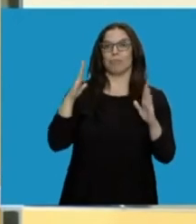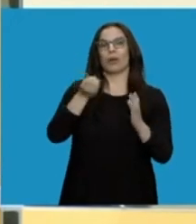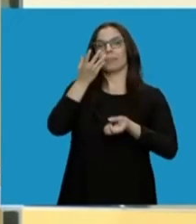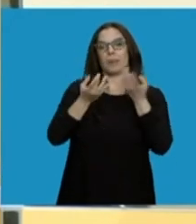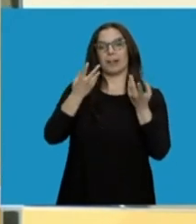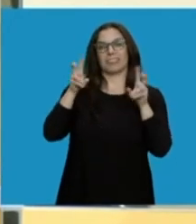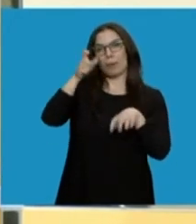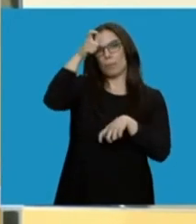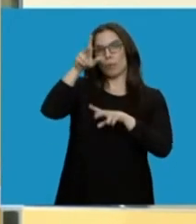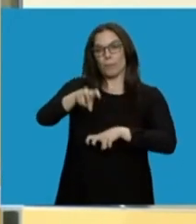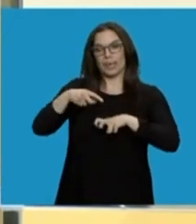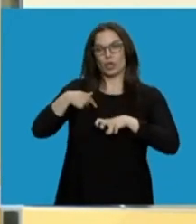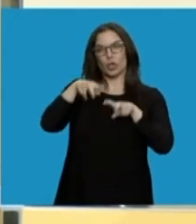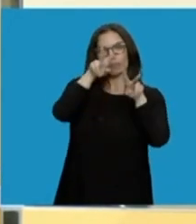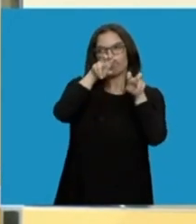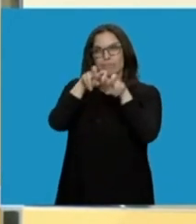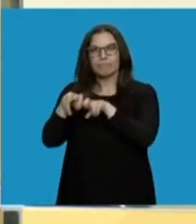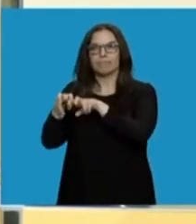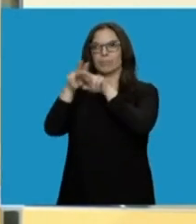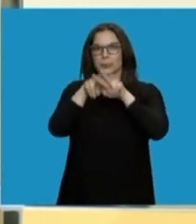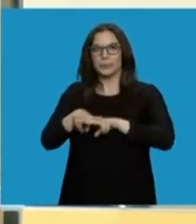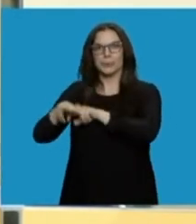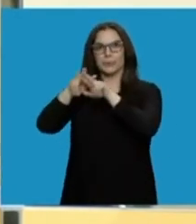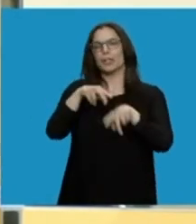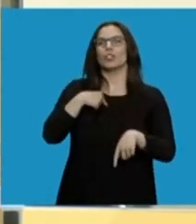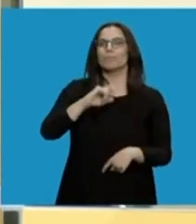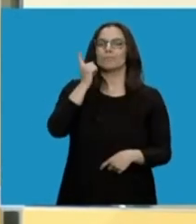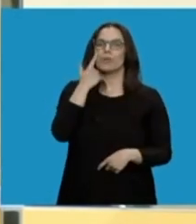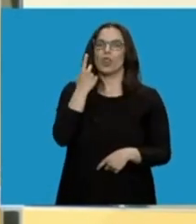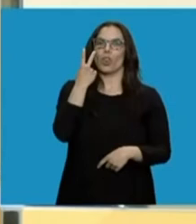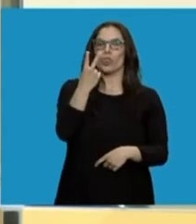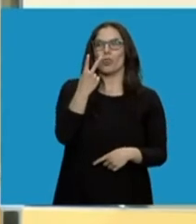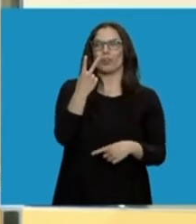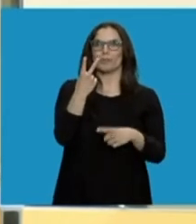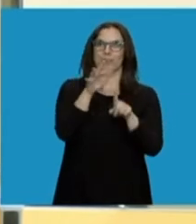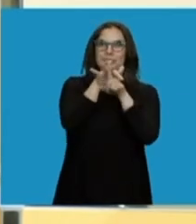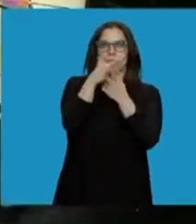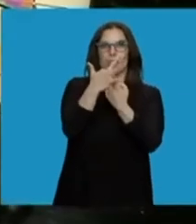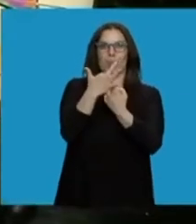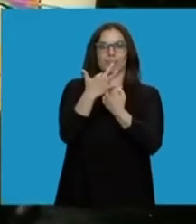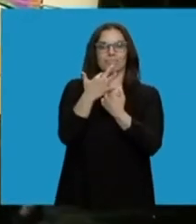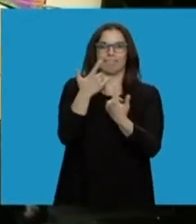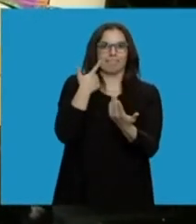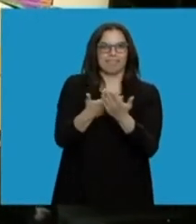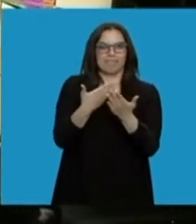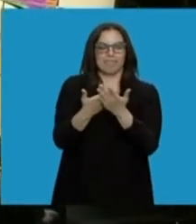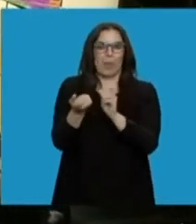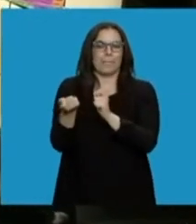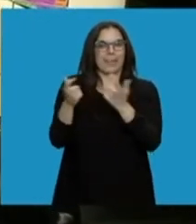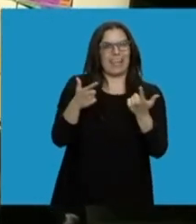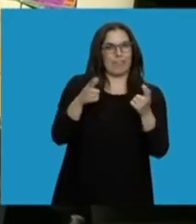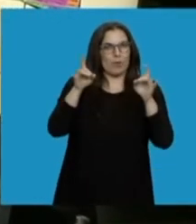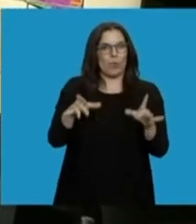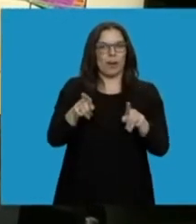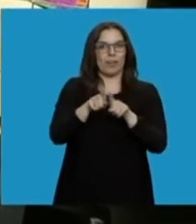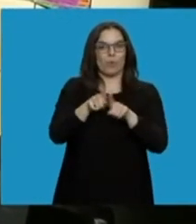poblados mineros, me he encontrado con dos imágenes que quería compartir con vosotros. Son dos metáforas de la fuerza que, en mi opinión, todavía esconden